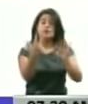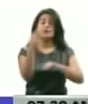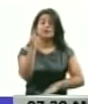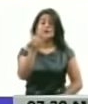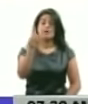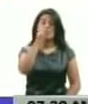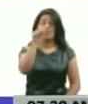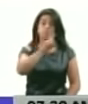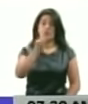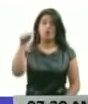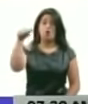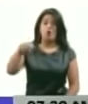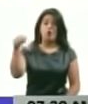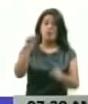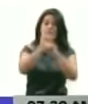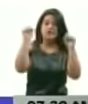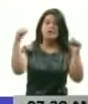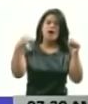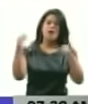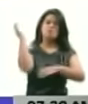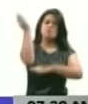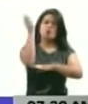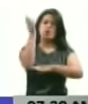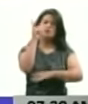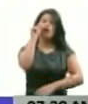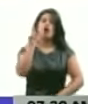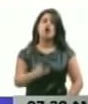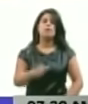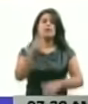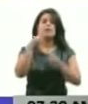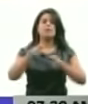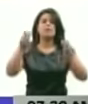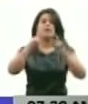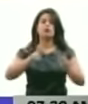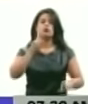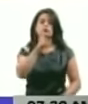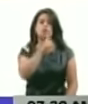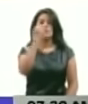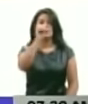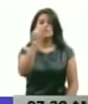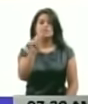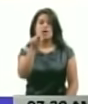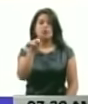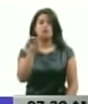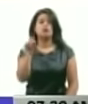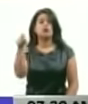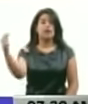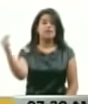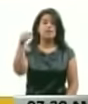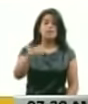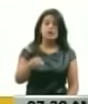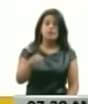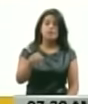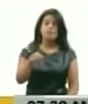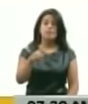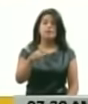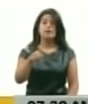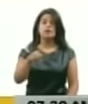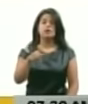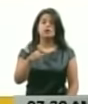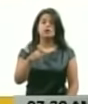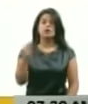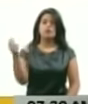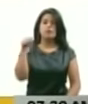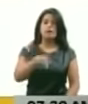mañana vamos a contar con la ponencia de un investigador, el profesor Santos Gimio, que nos acompañará diciéndole